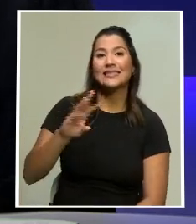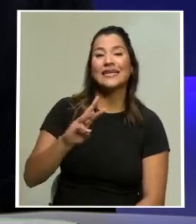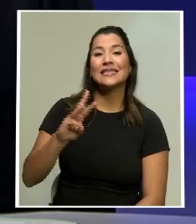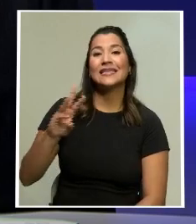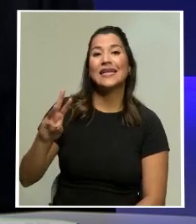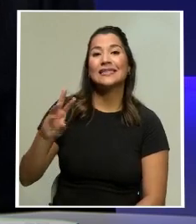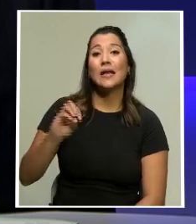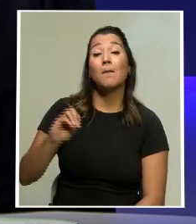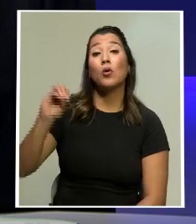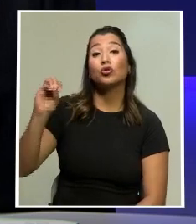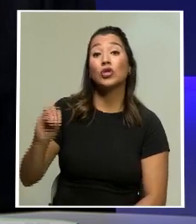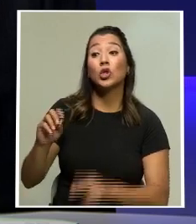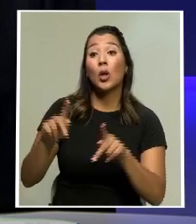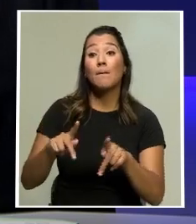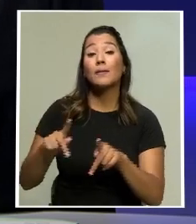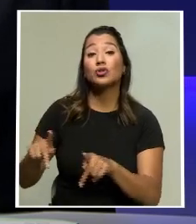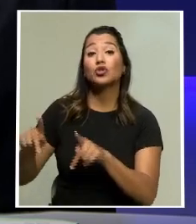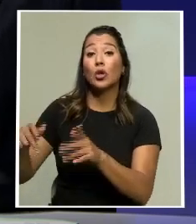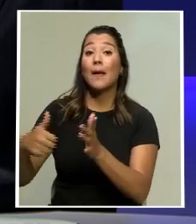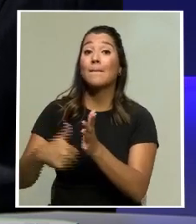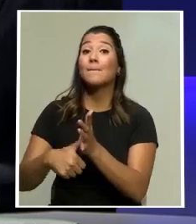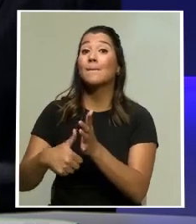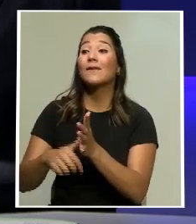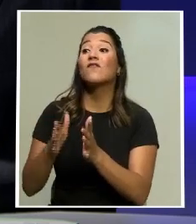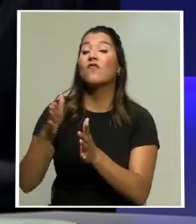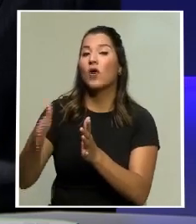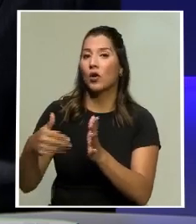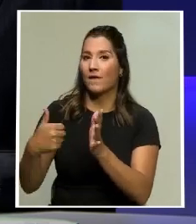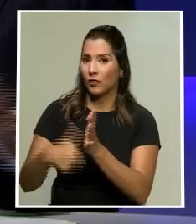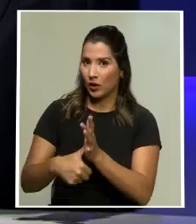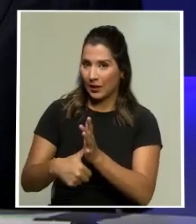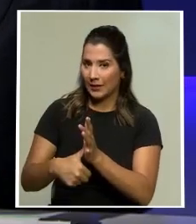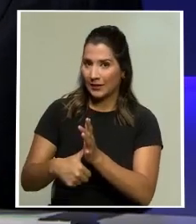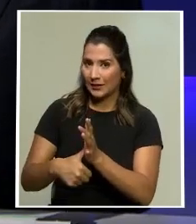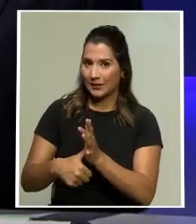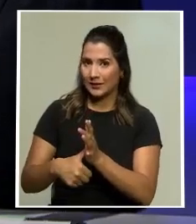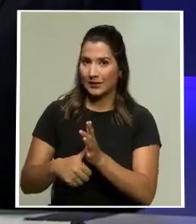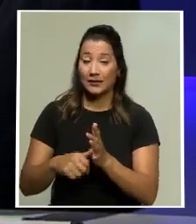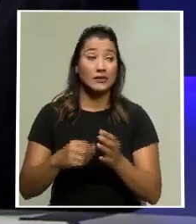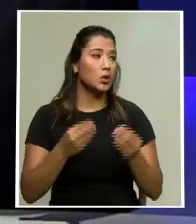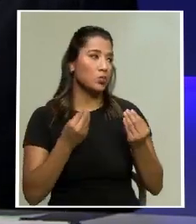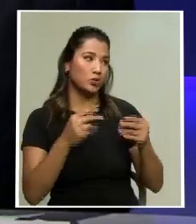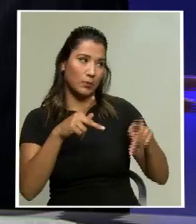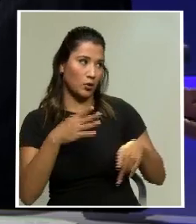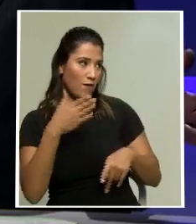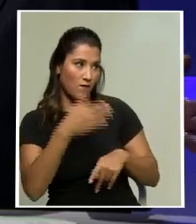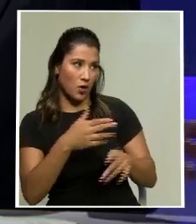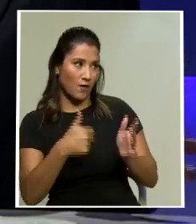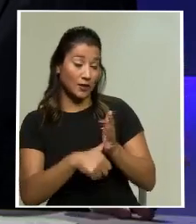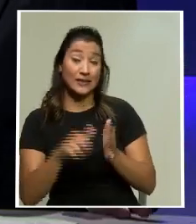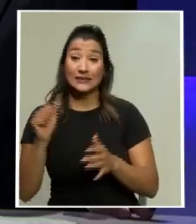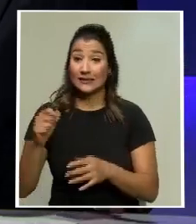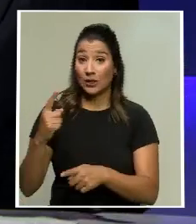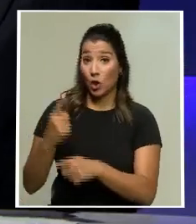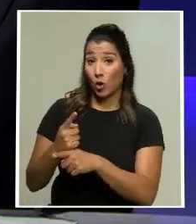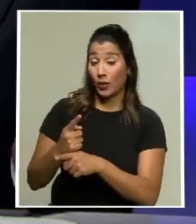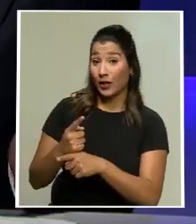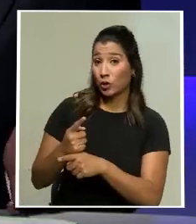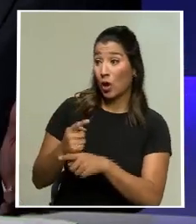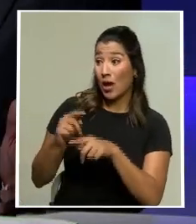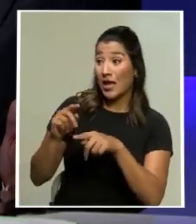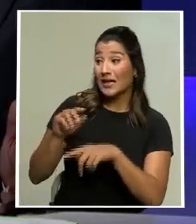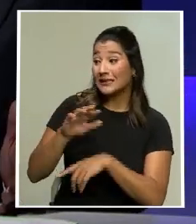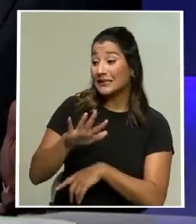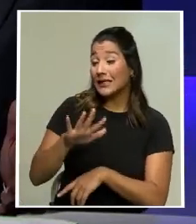66% de los electores que votaron. O sea, con un abstencionismo muy alto. Sí, el abstencionismo es de